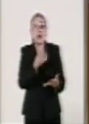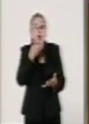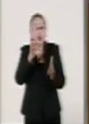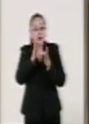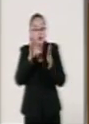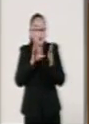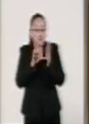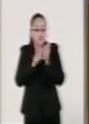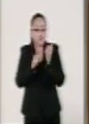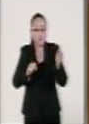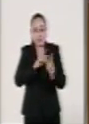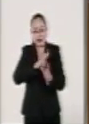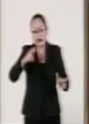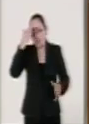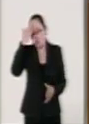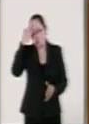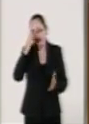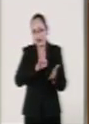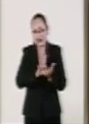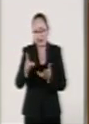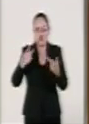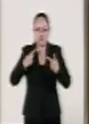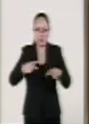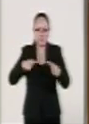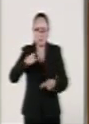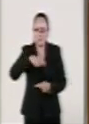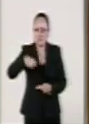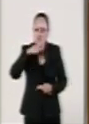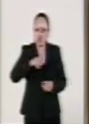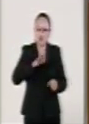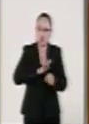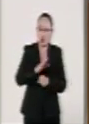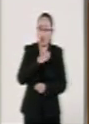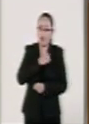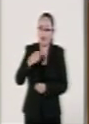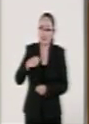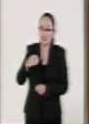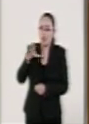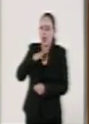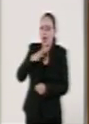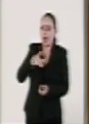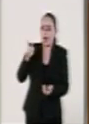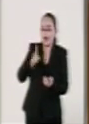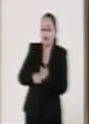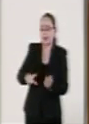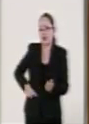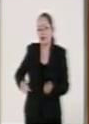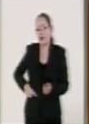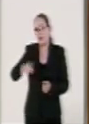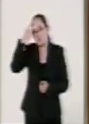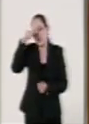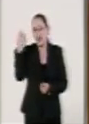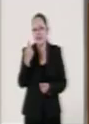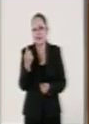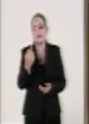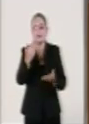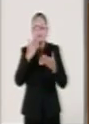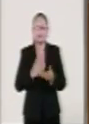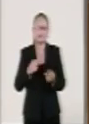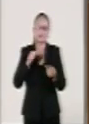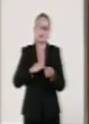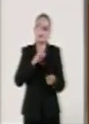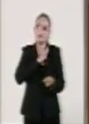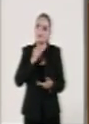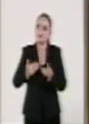Constitución reconoce los derechos de las personas y las obligaciones del poder público para A.